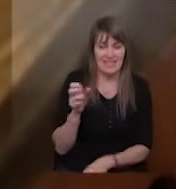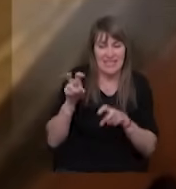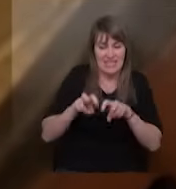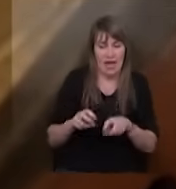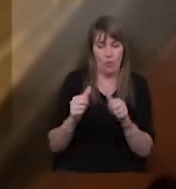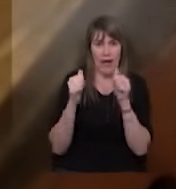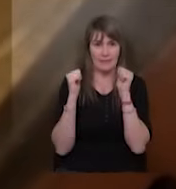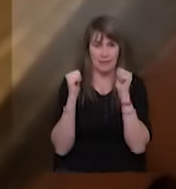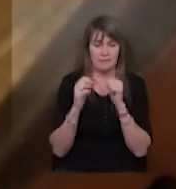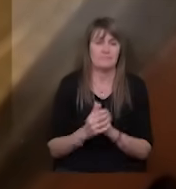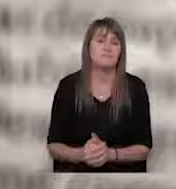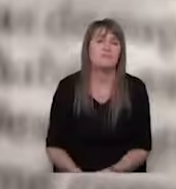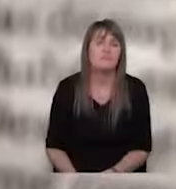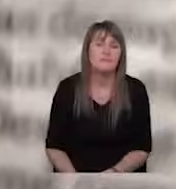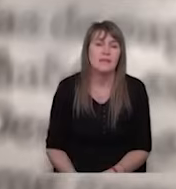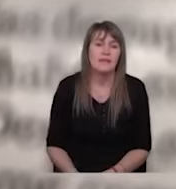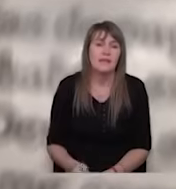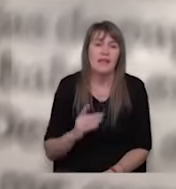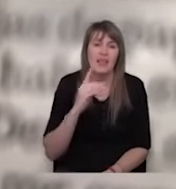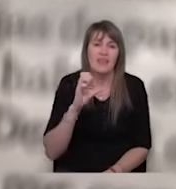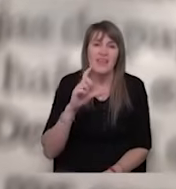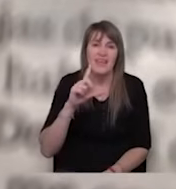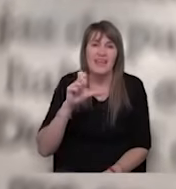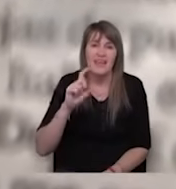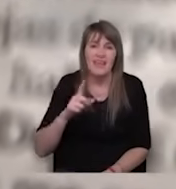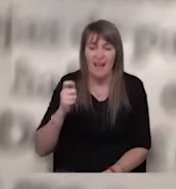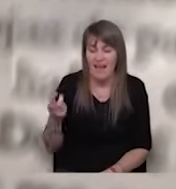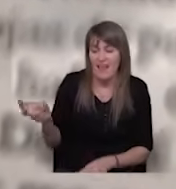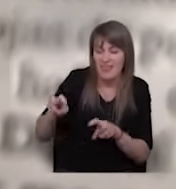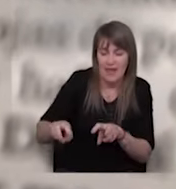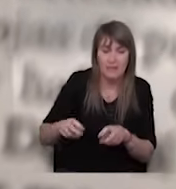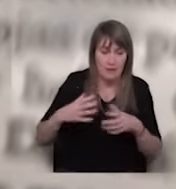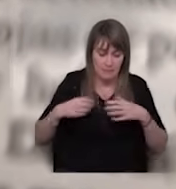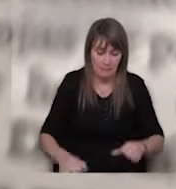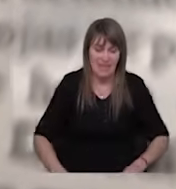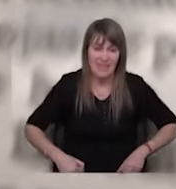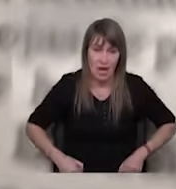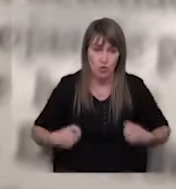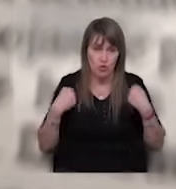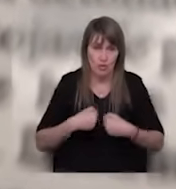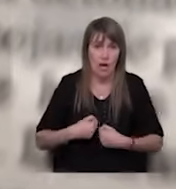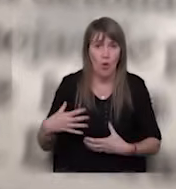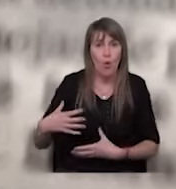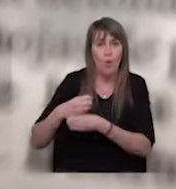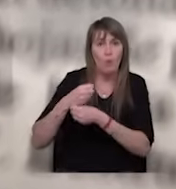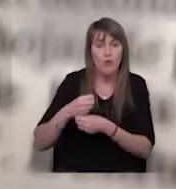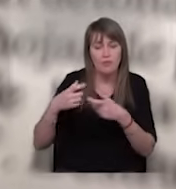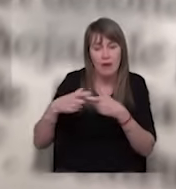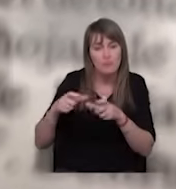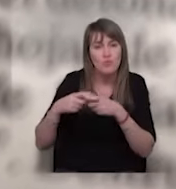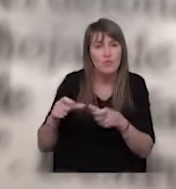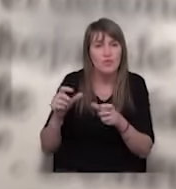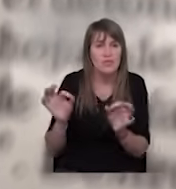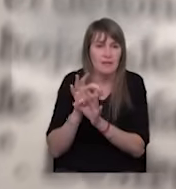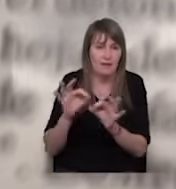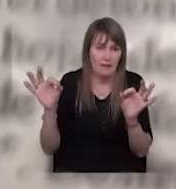De Lega se ubicó adelante. El detenido vestía pantalón y saco y llevaba una bolsa que contenía discos de música popular.